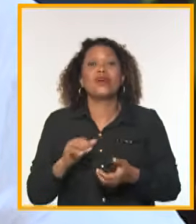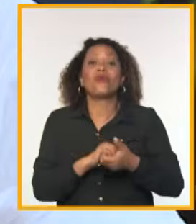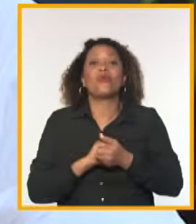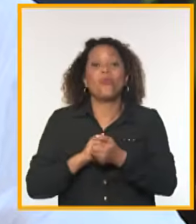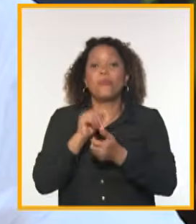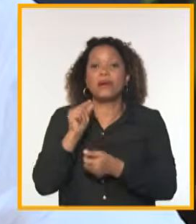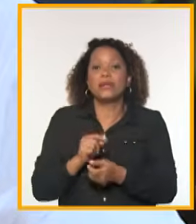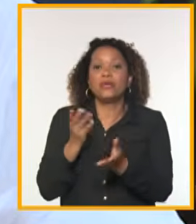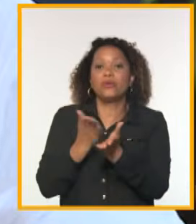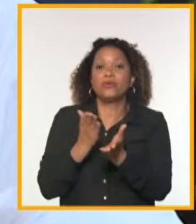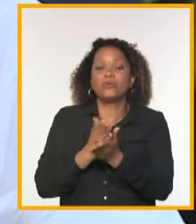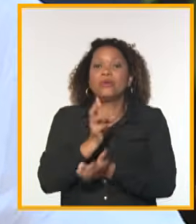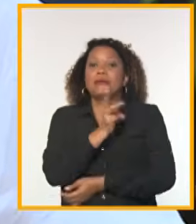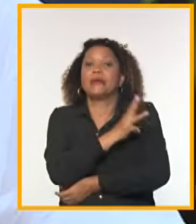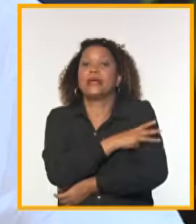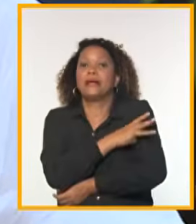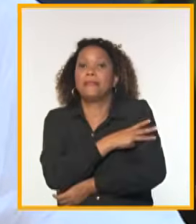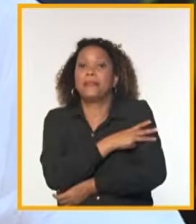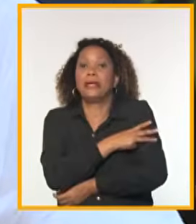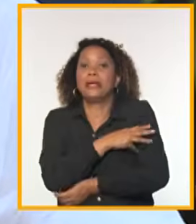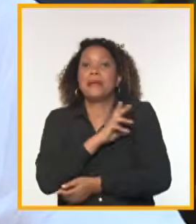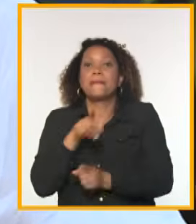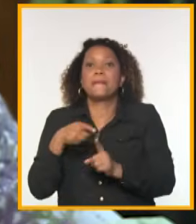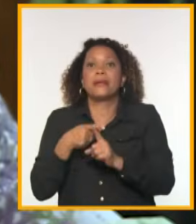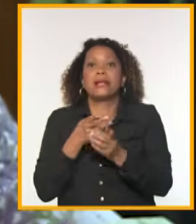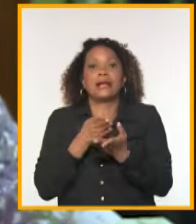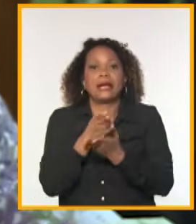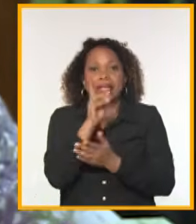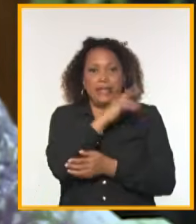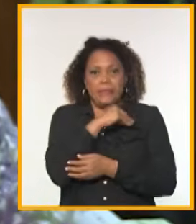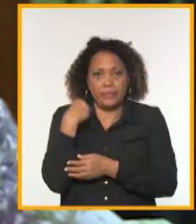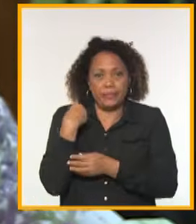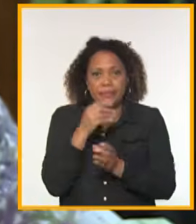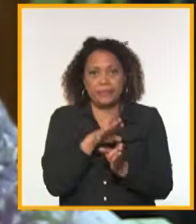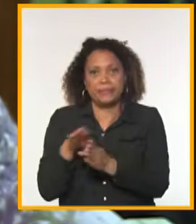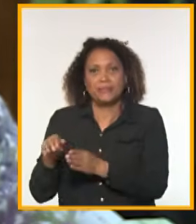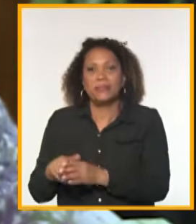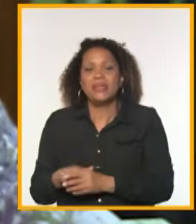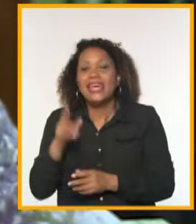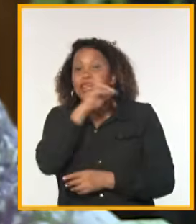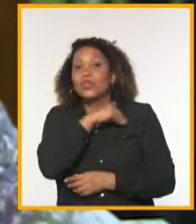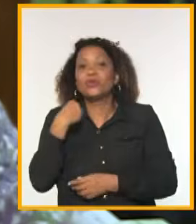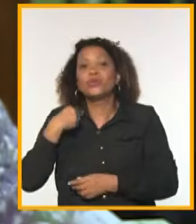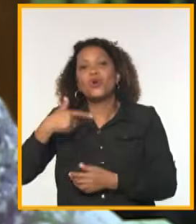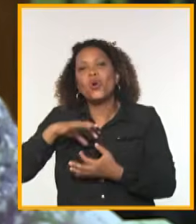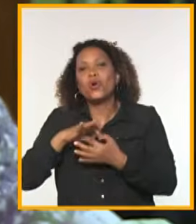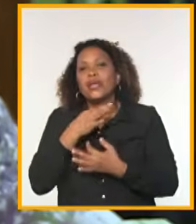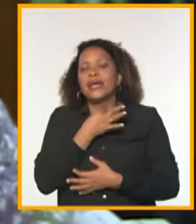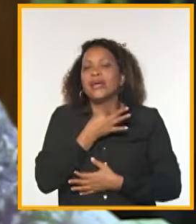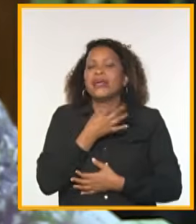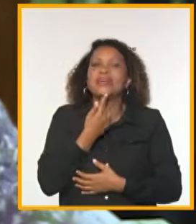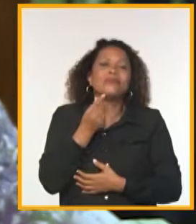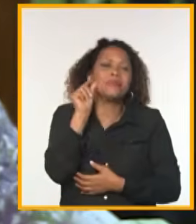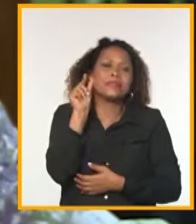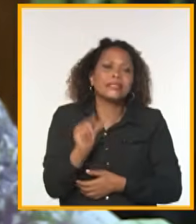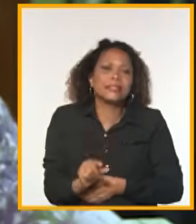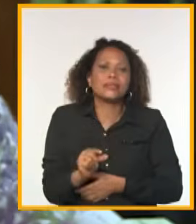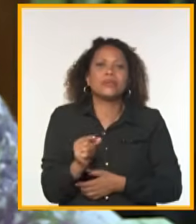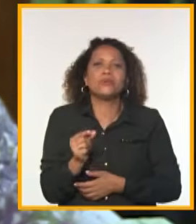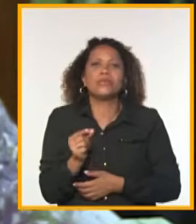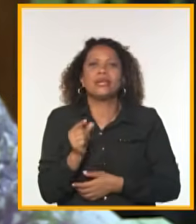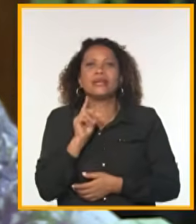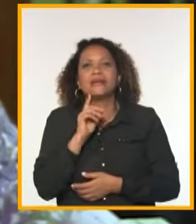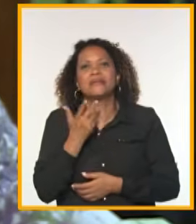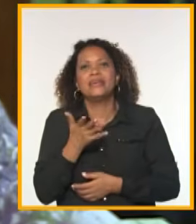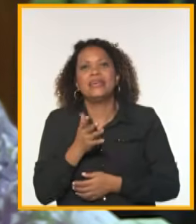el preuniversitario y en la carrera de medicina. El doctor Jorge Pérez es de esas personas que son, como digo yo,